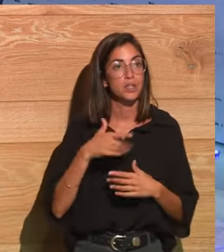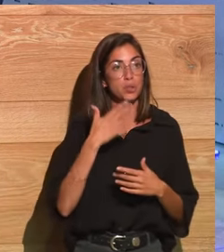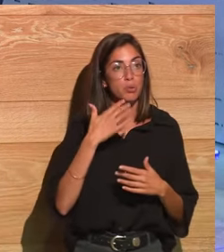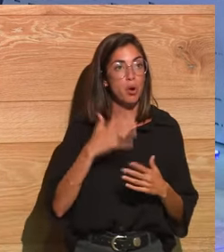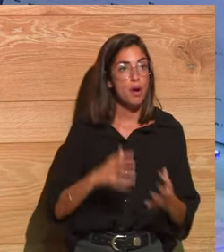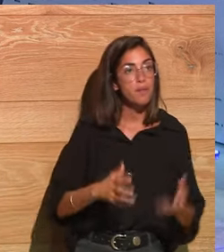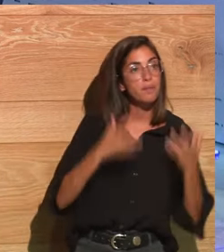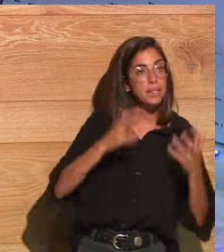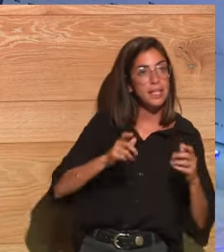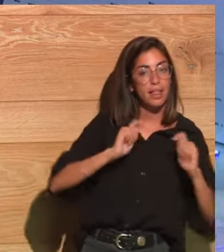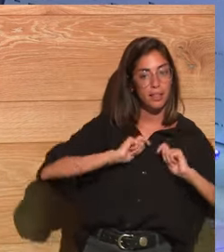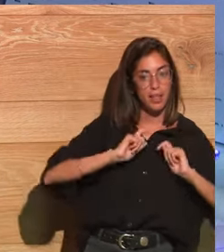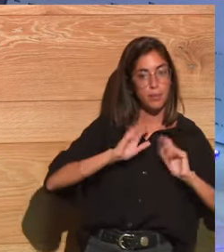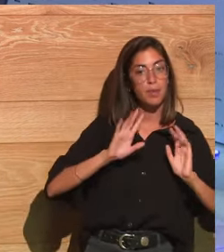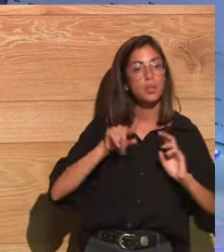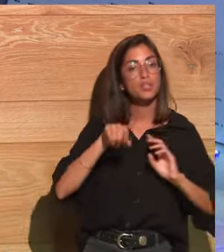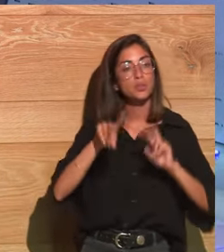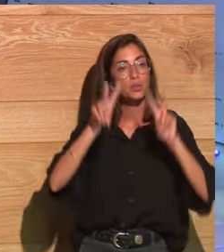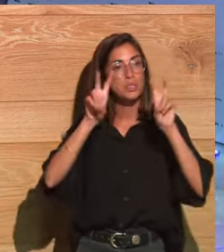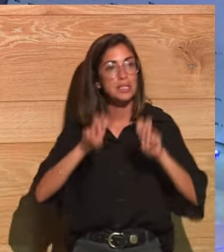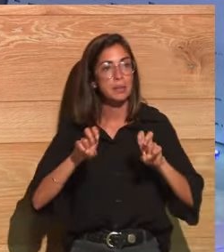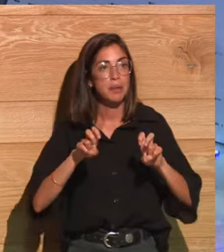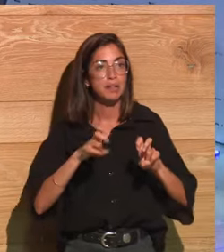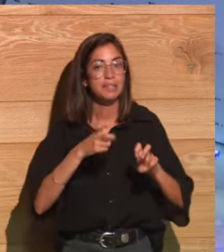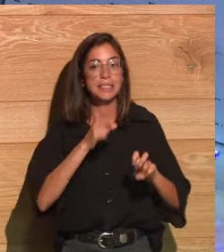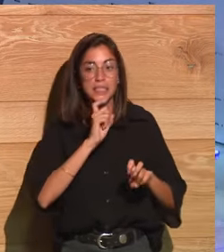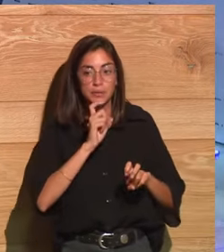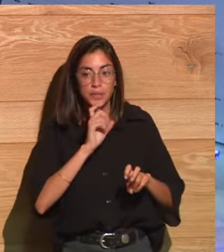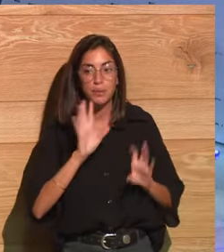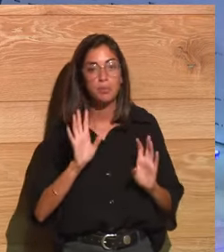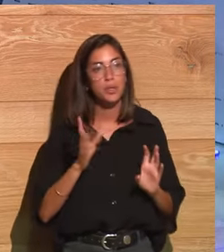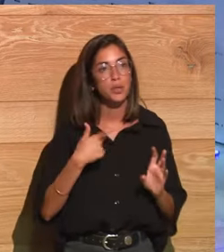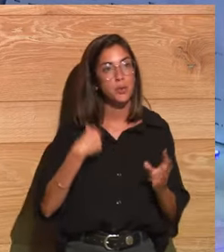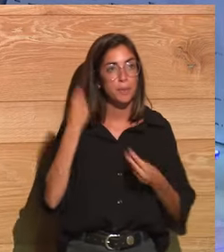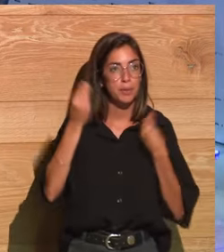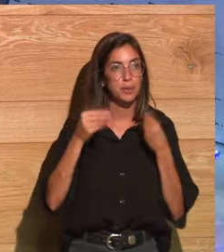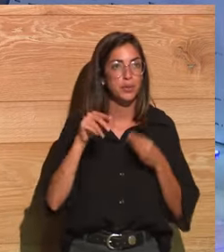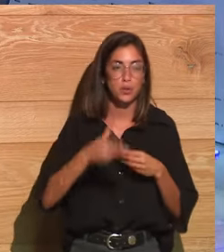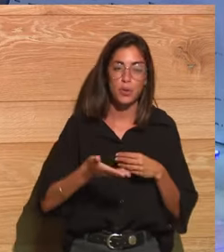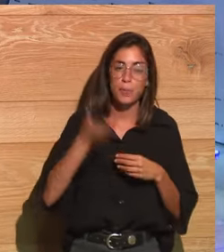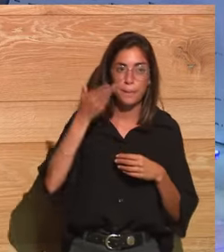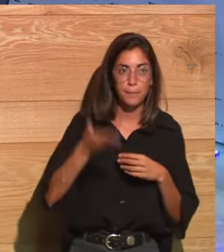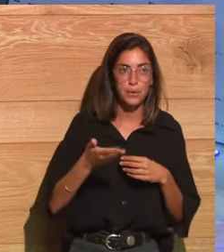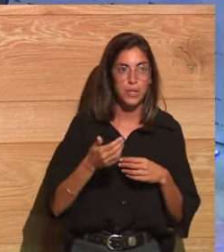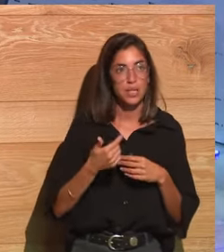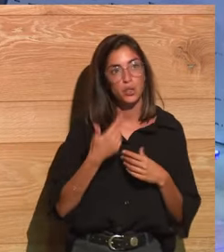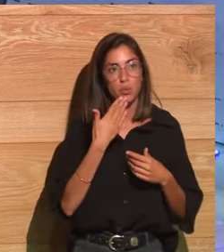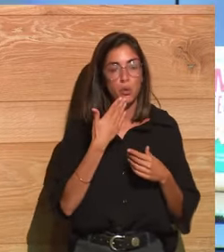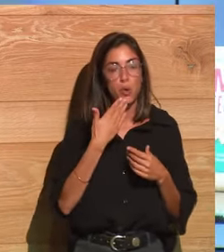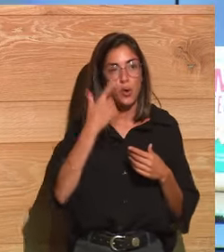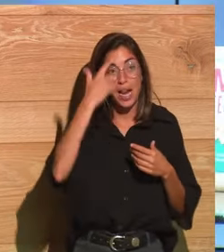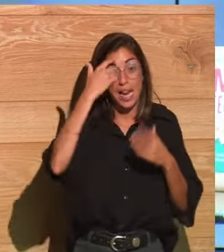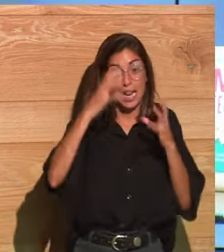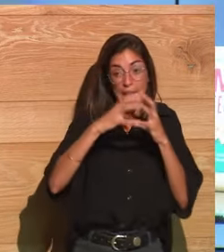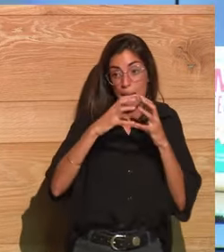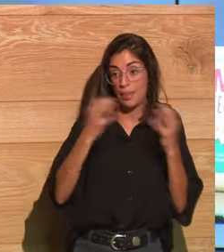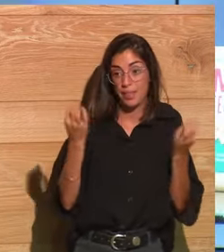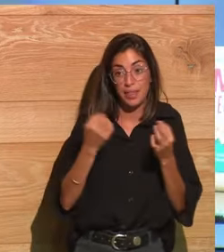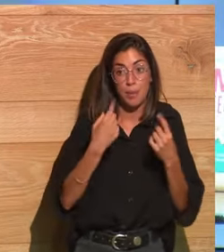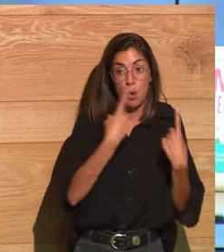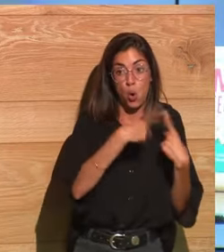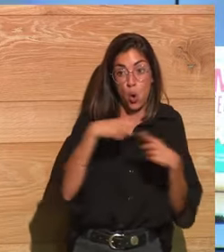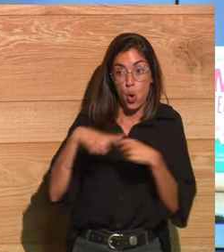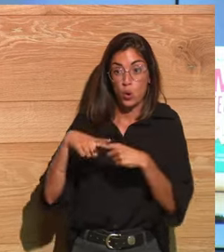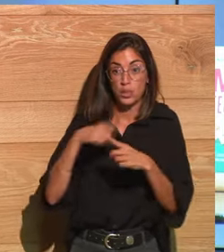¿no? Entonces es un tema complejo para el que le dedico un capítulo, porque sí que creo que es importante, ¿no? Esta cabeza que tiene que estar a muchas cosas y que a